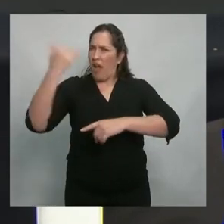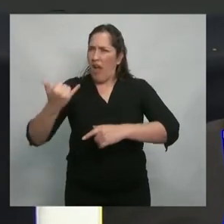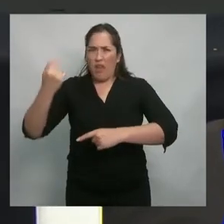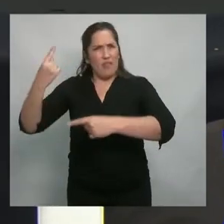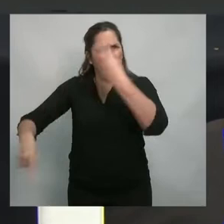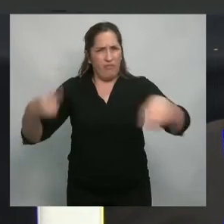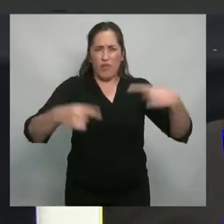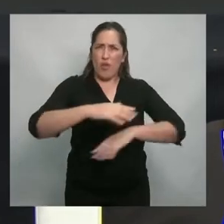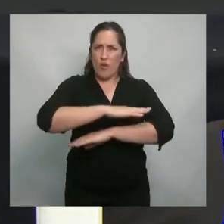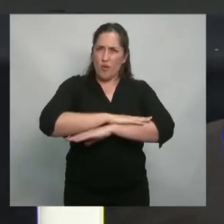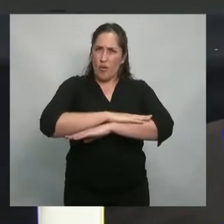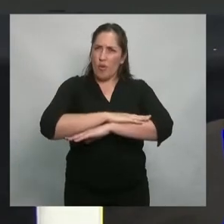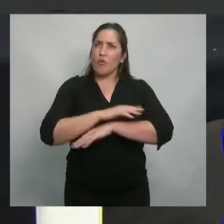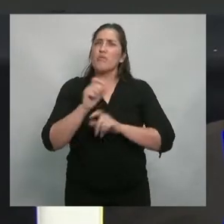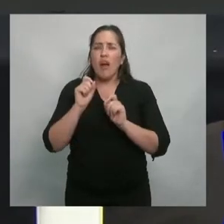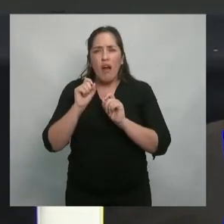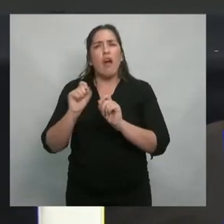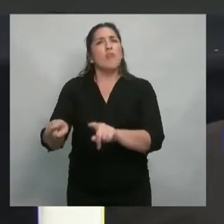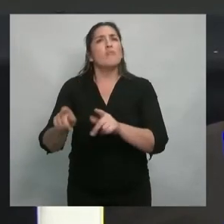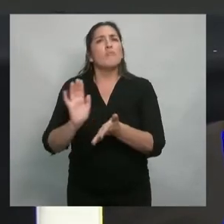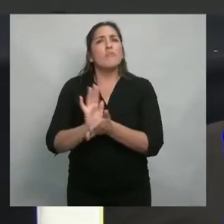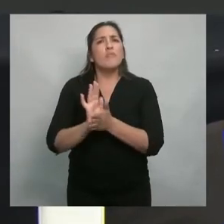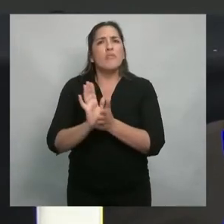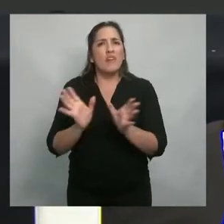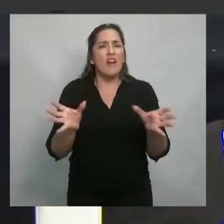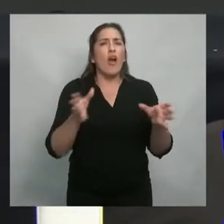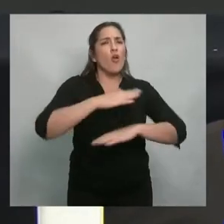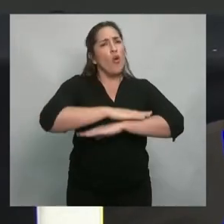diversas que pudieran definir unas razas?